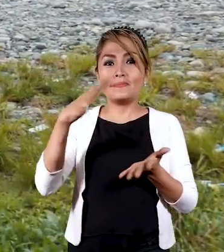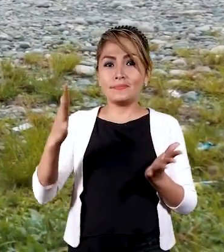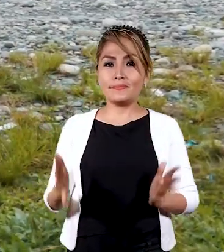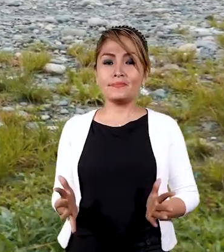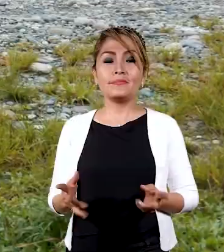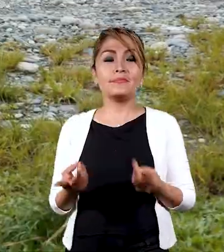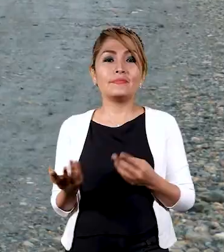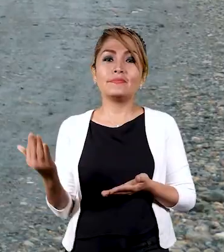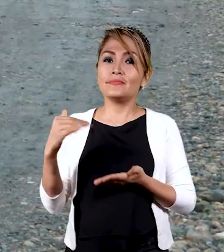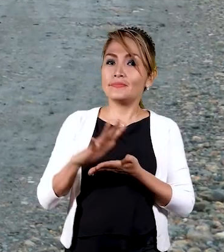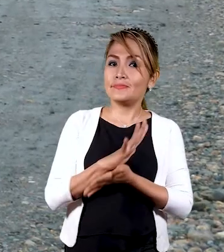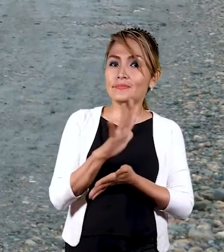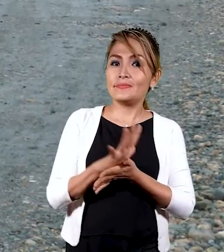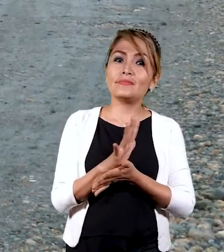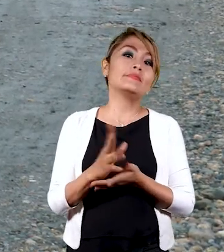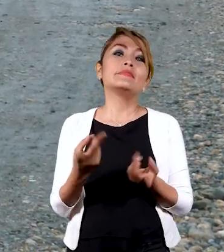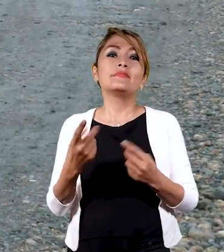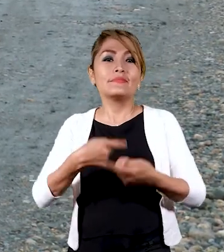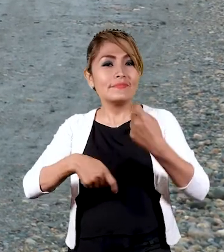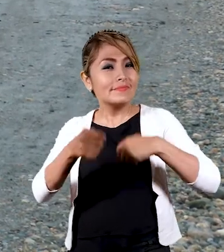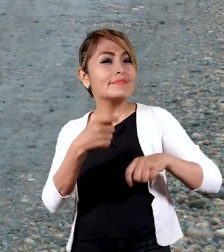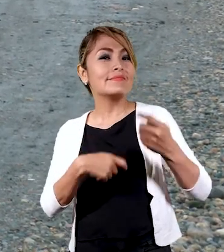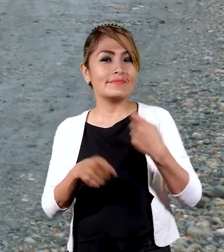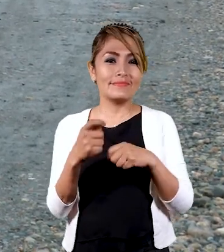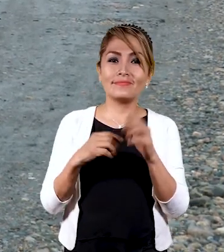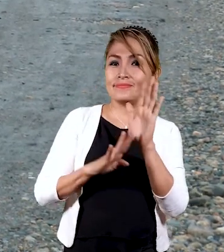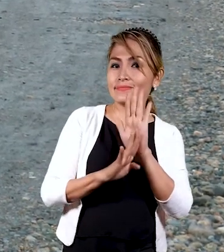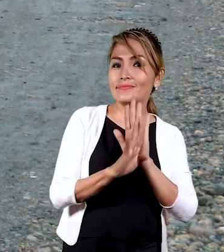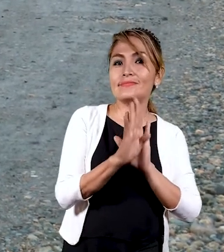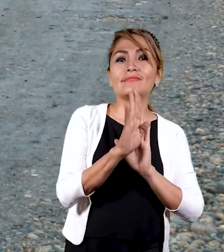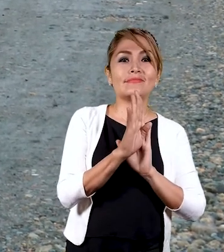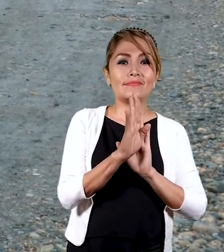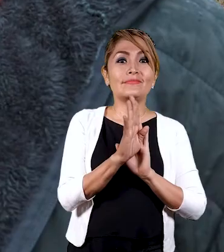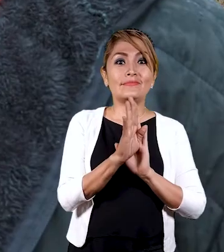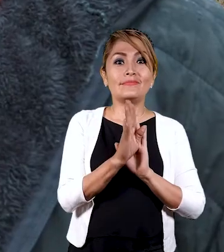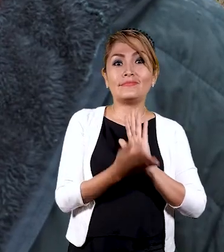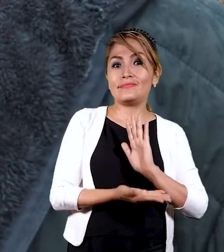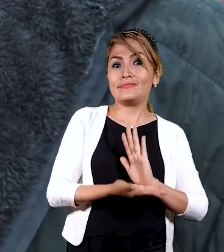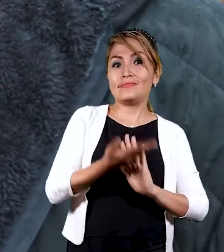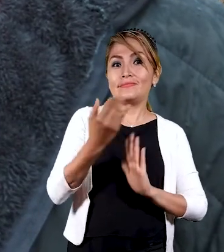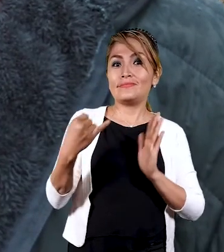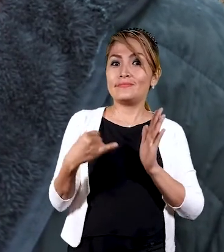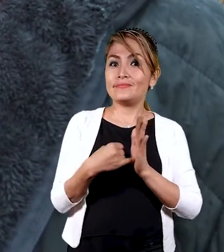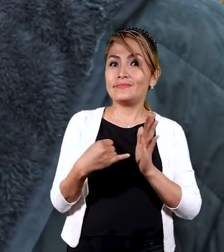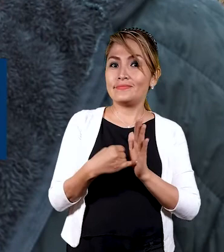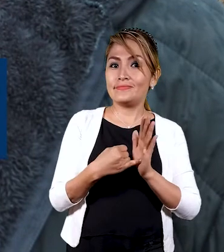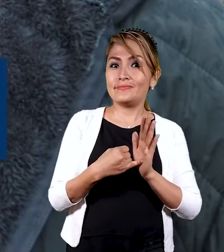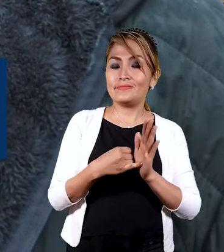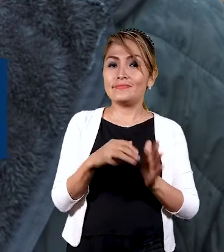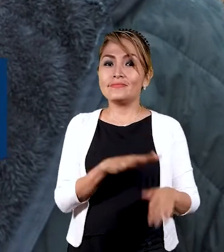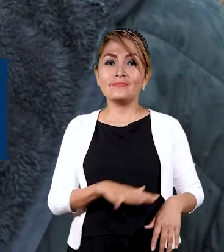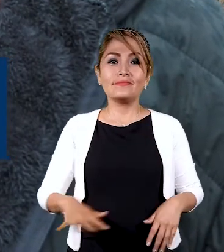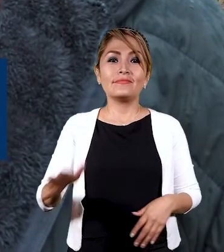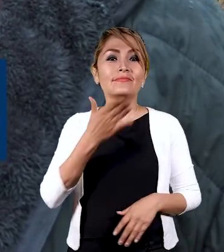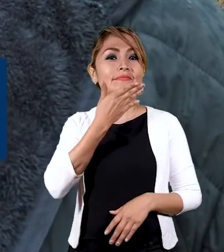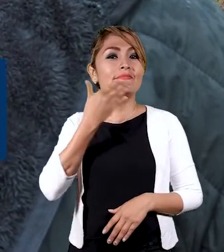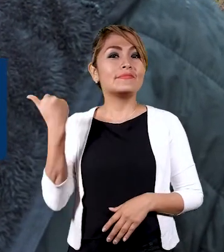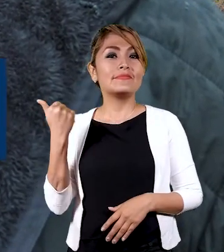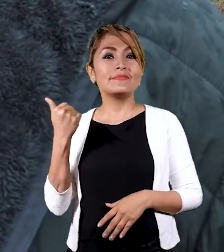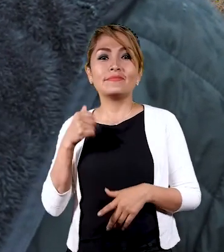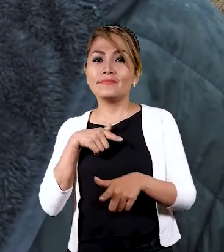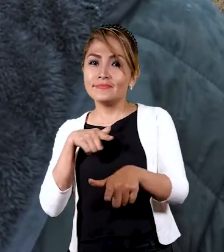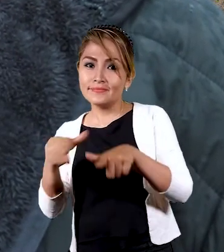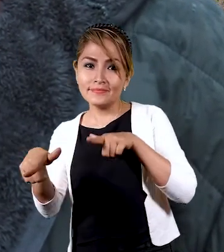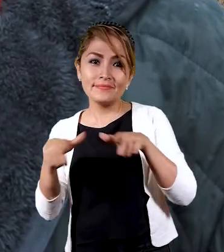escuela y como también los negocios, ¿no? Los negocios en sí sube la plusvalía de los terrenos, hay mejoras por todo